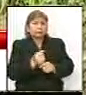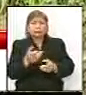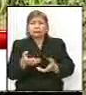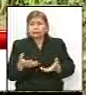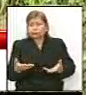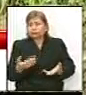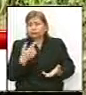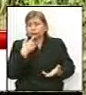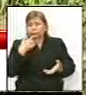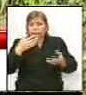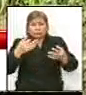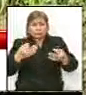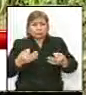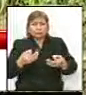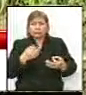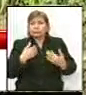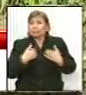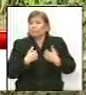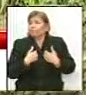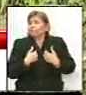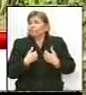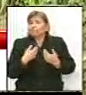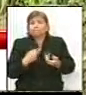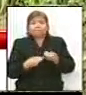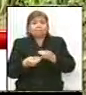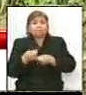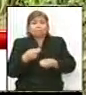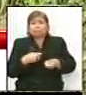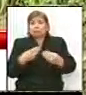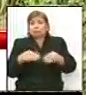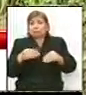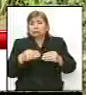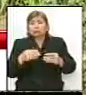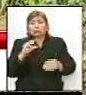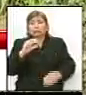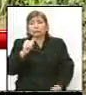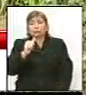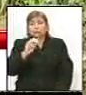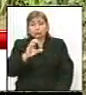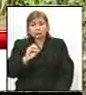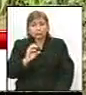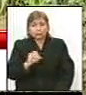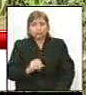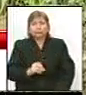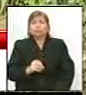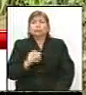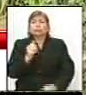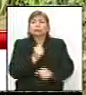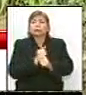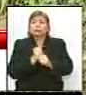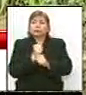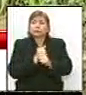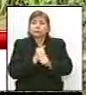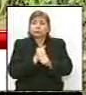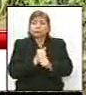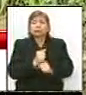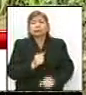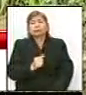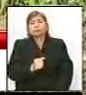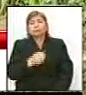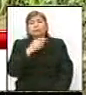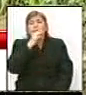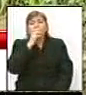pues, sinceramente, no tenemos mercado. Acá producimos cacao, café y también nuestra